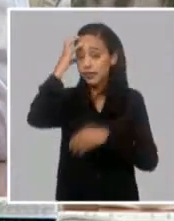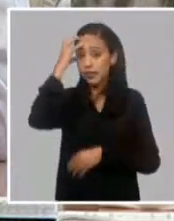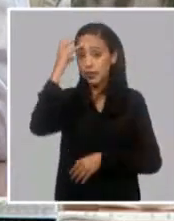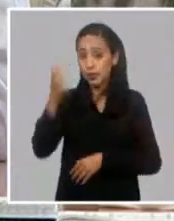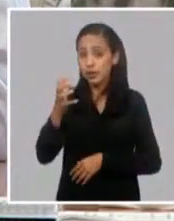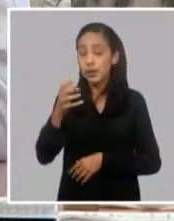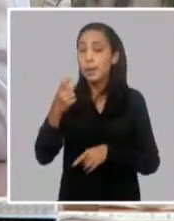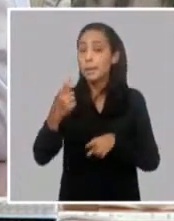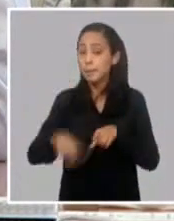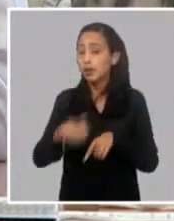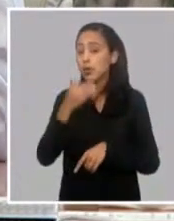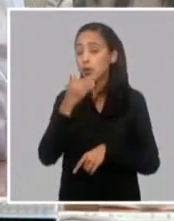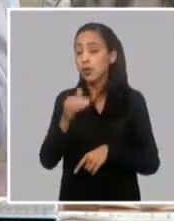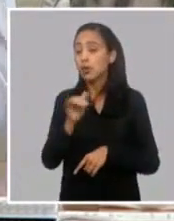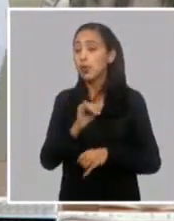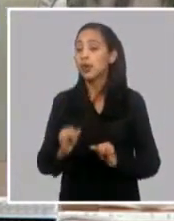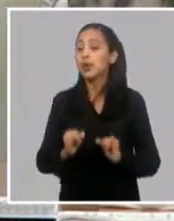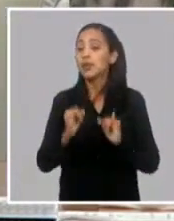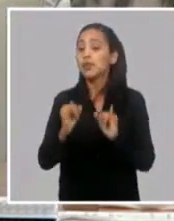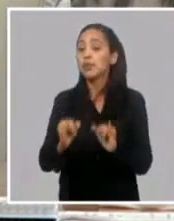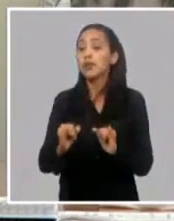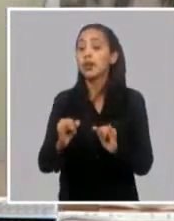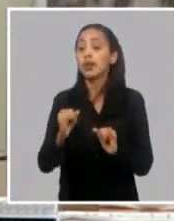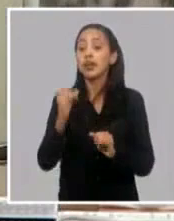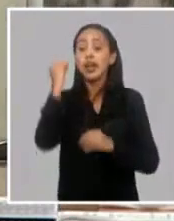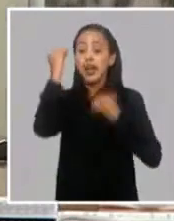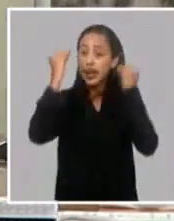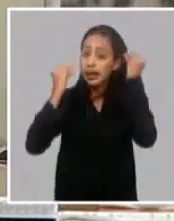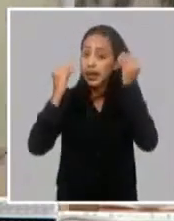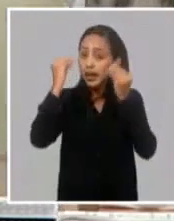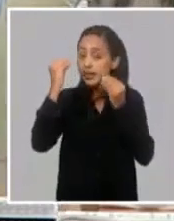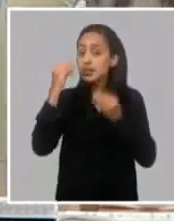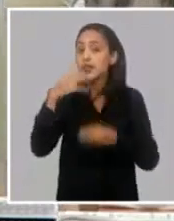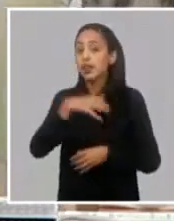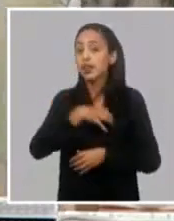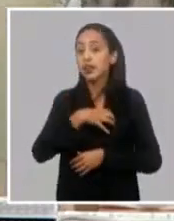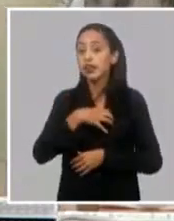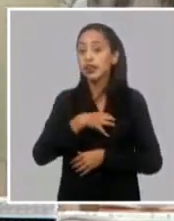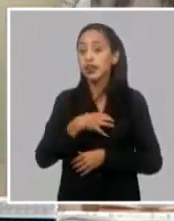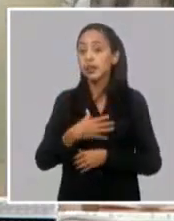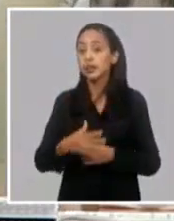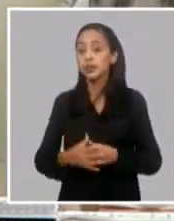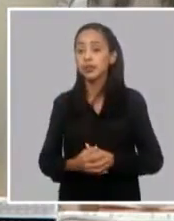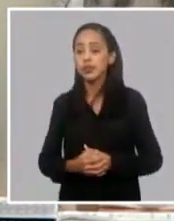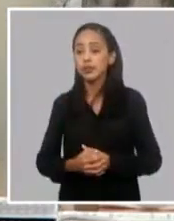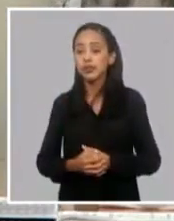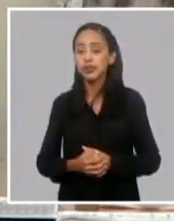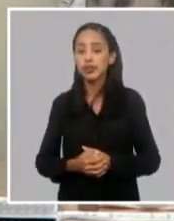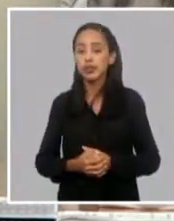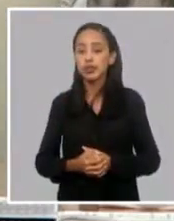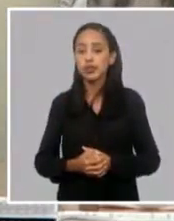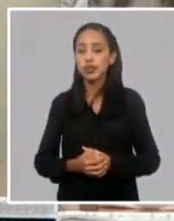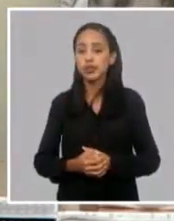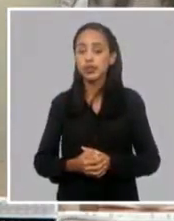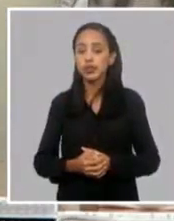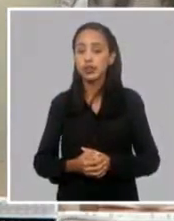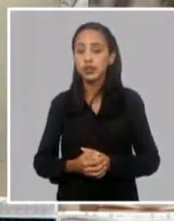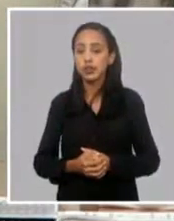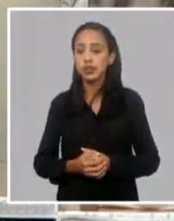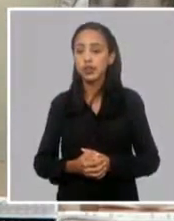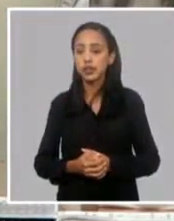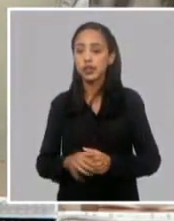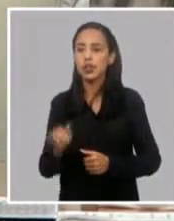bueno también actualizar las valoraciones que tenemos. Desde el punto de vista también